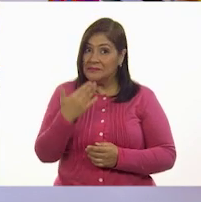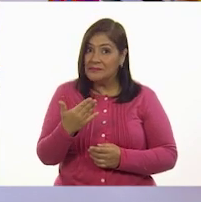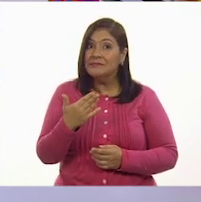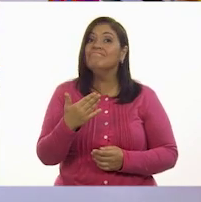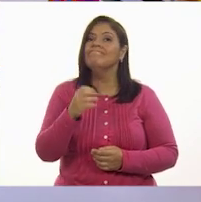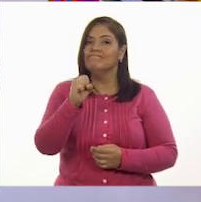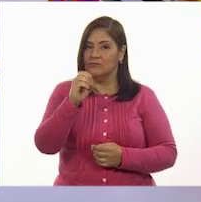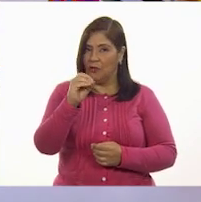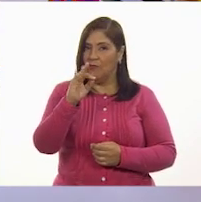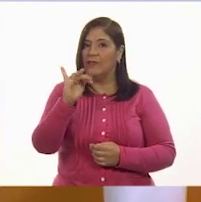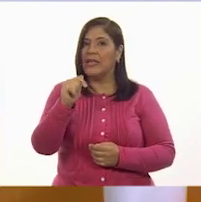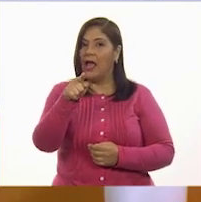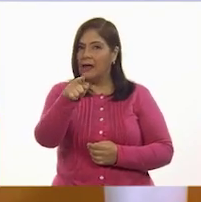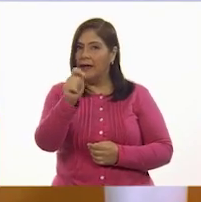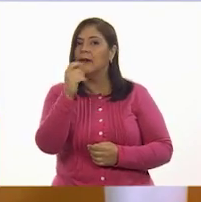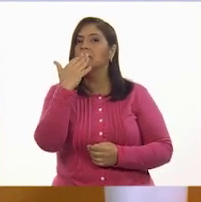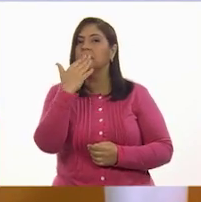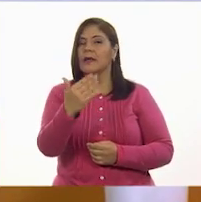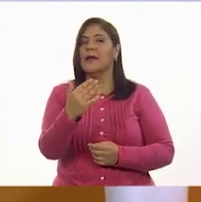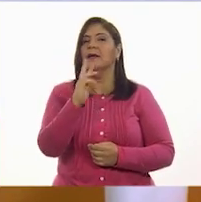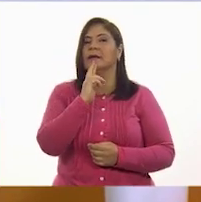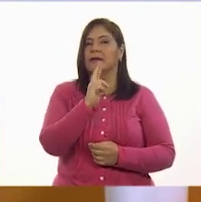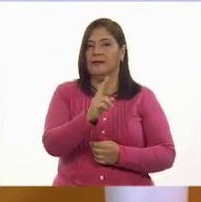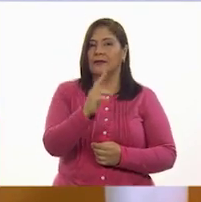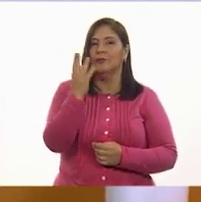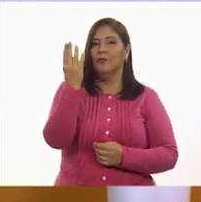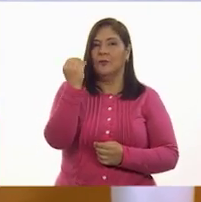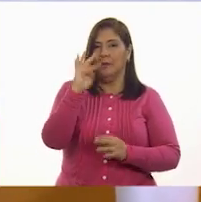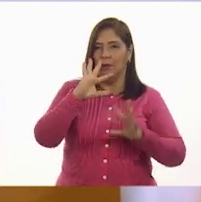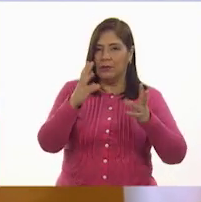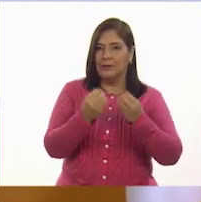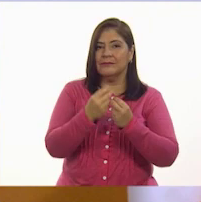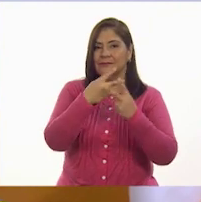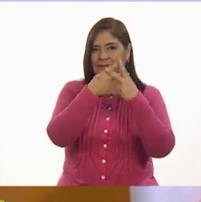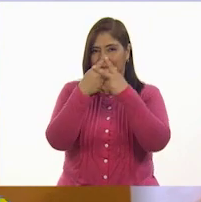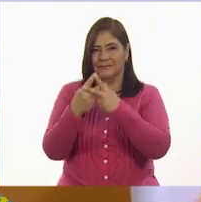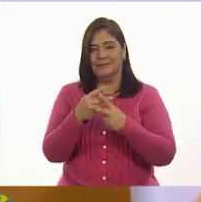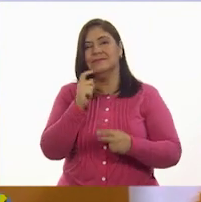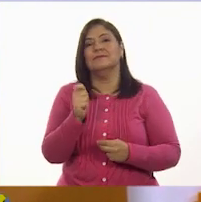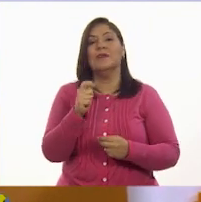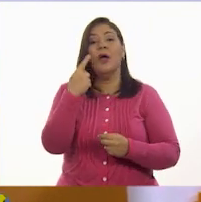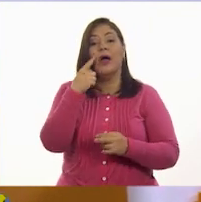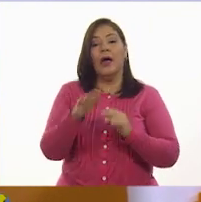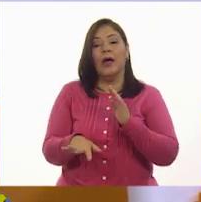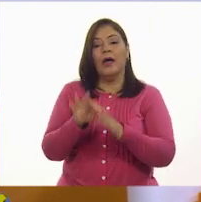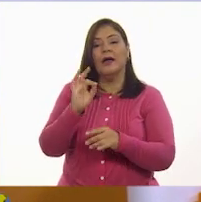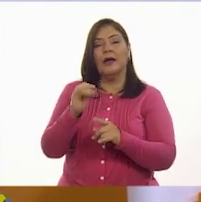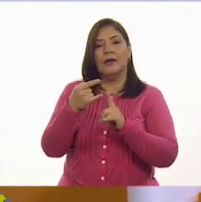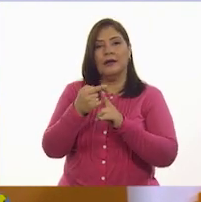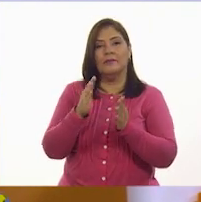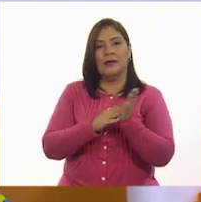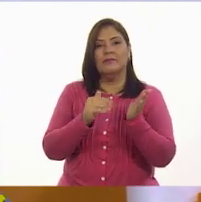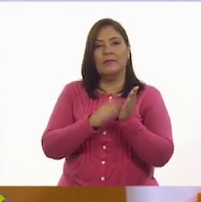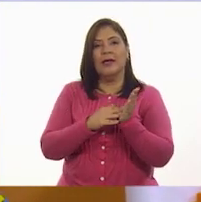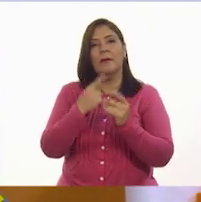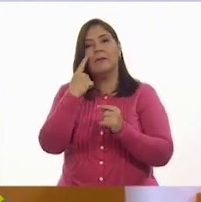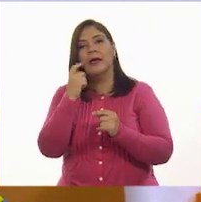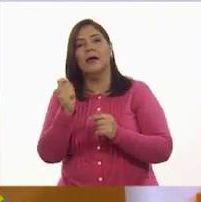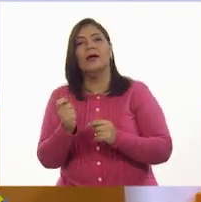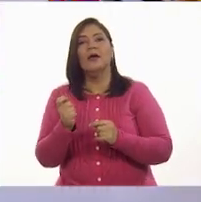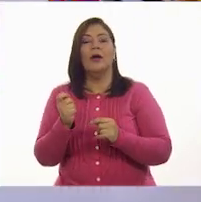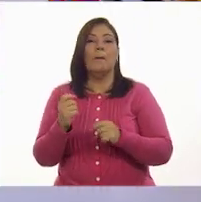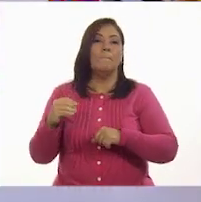bien, Sofía, son 9 estrellas. Ahora voy a sacar una tarjeta para saber cuántas estrellas vamos